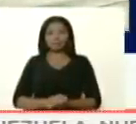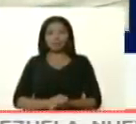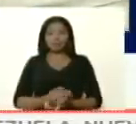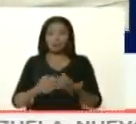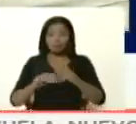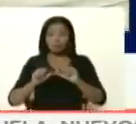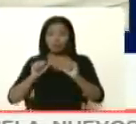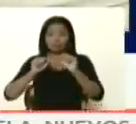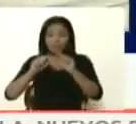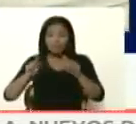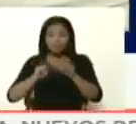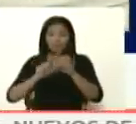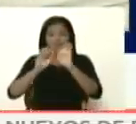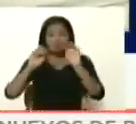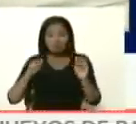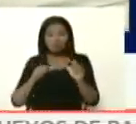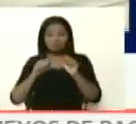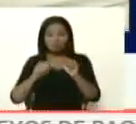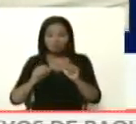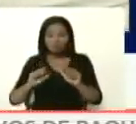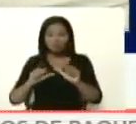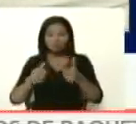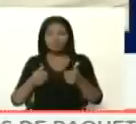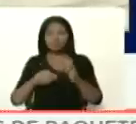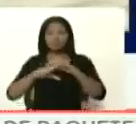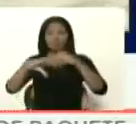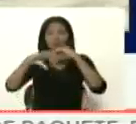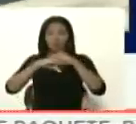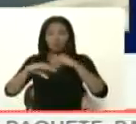creciendo, inyectando unidades autobuseras.